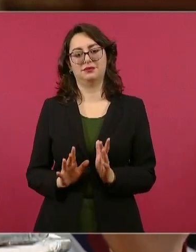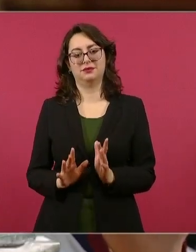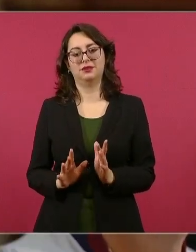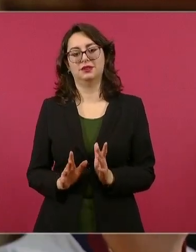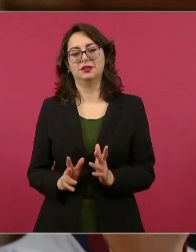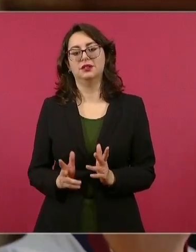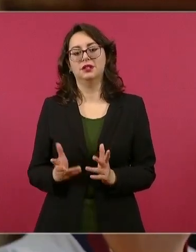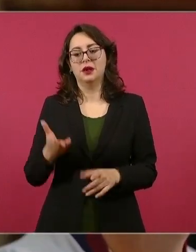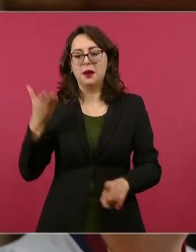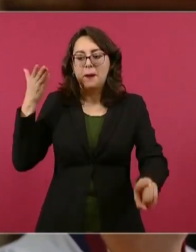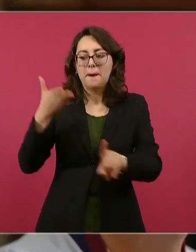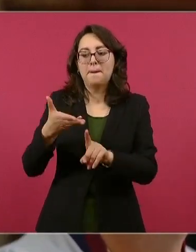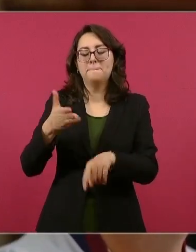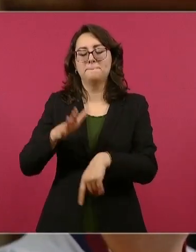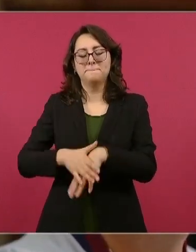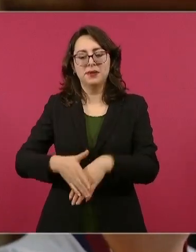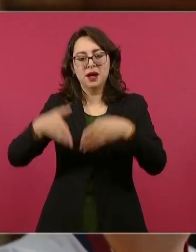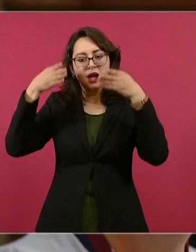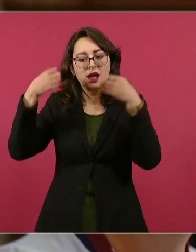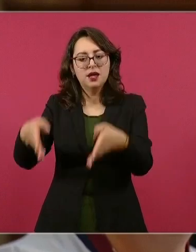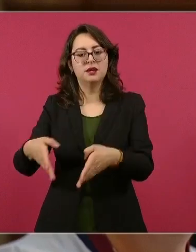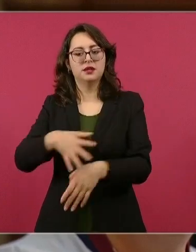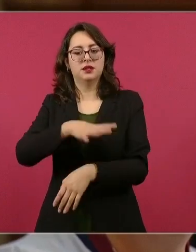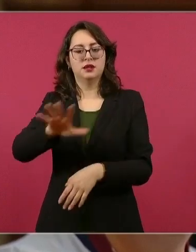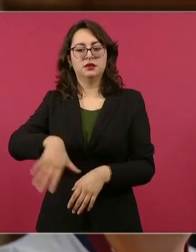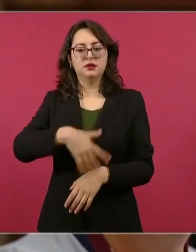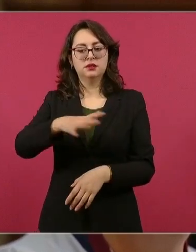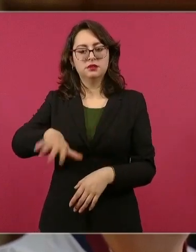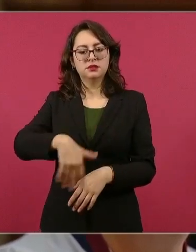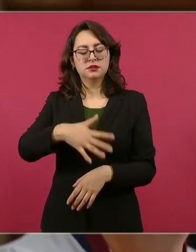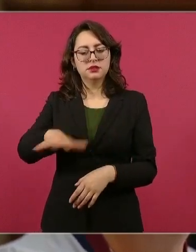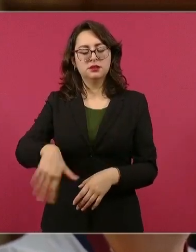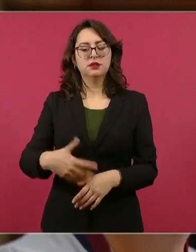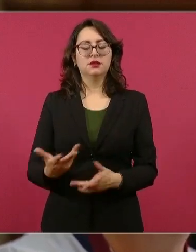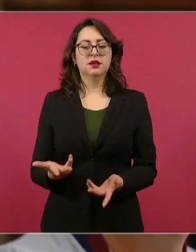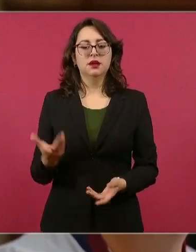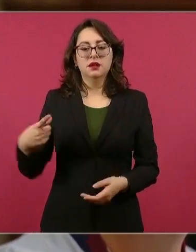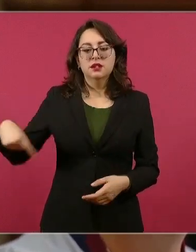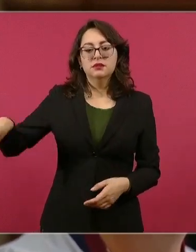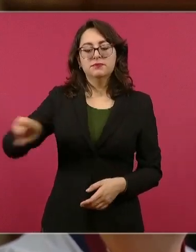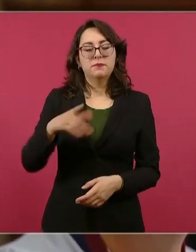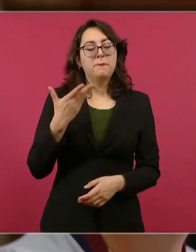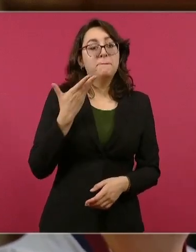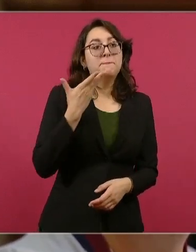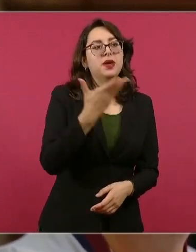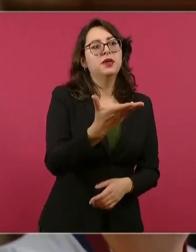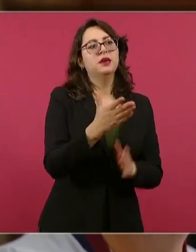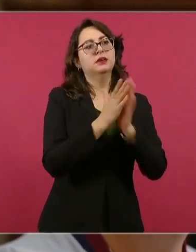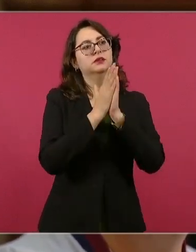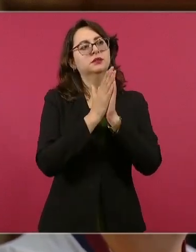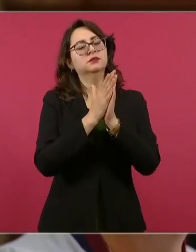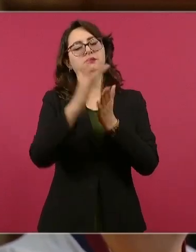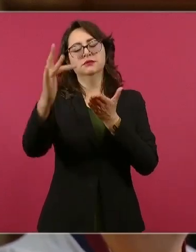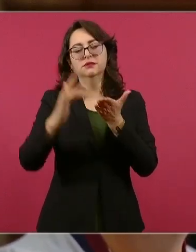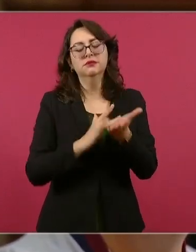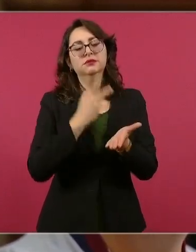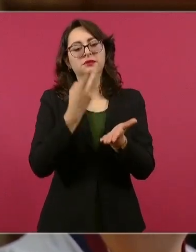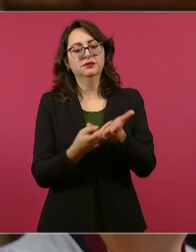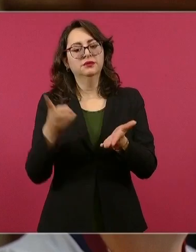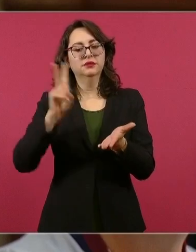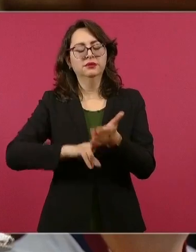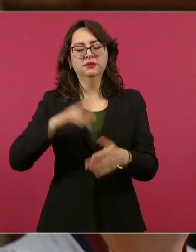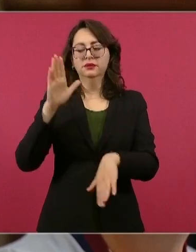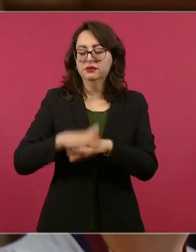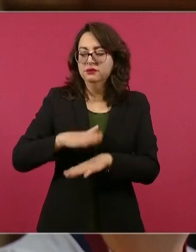búsqueda en específico en este estado es el respaldo que ellos estos colectivos piden para sensibilizar en